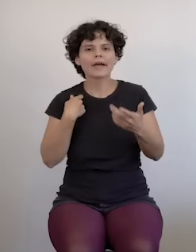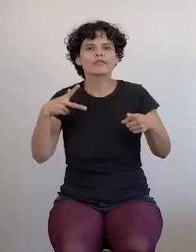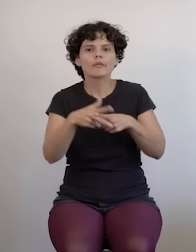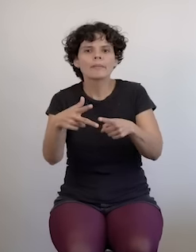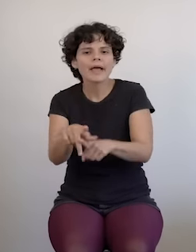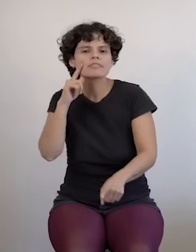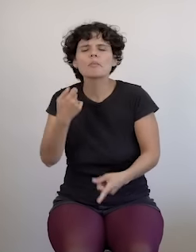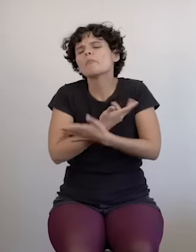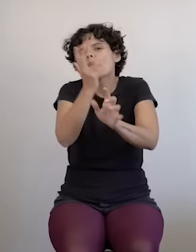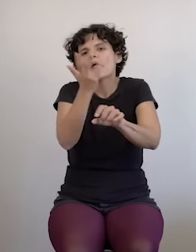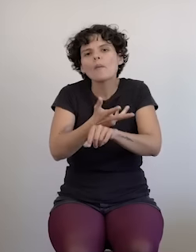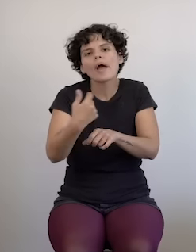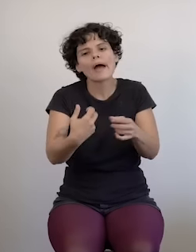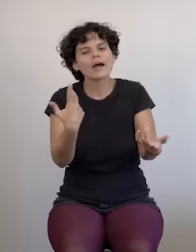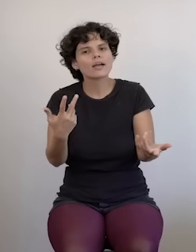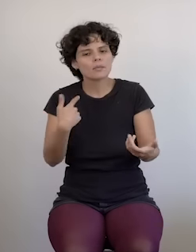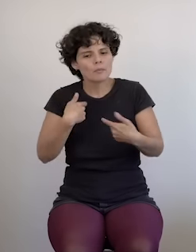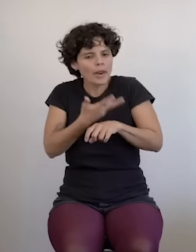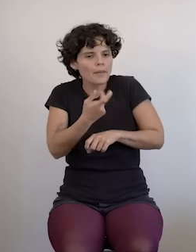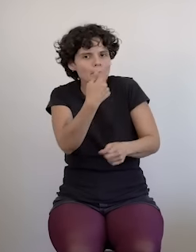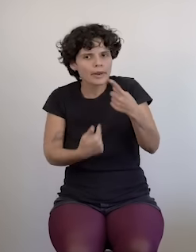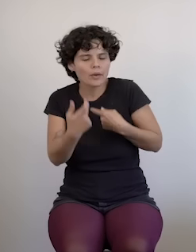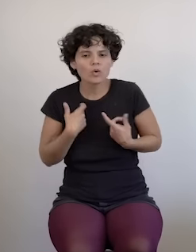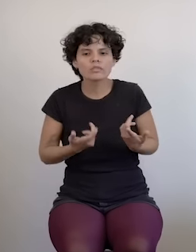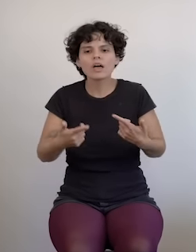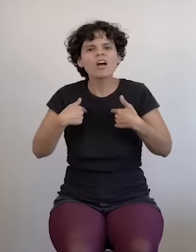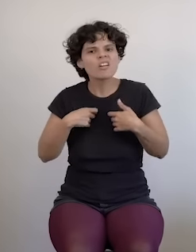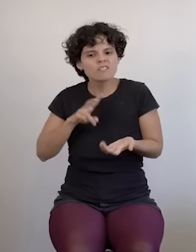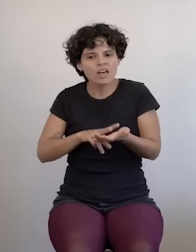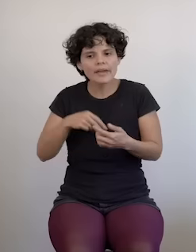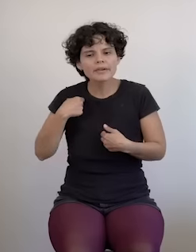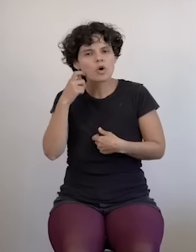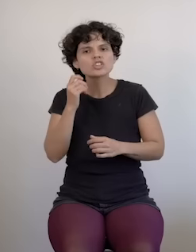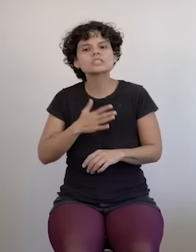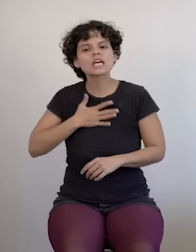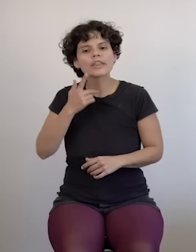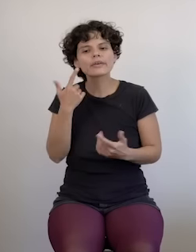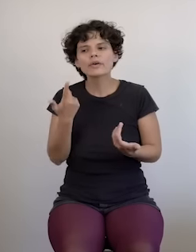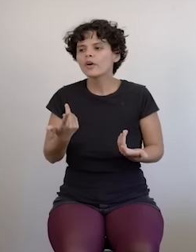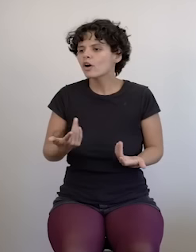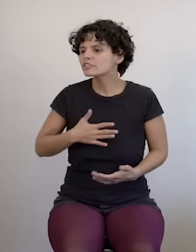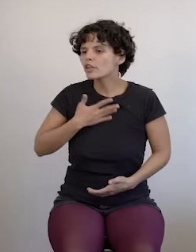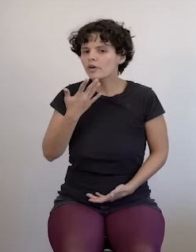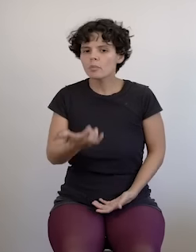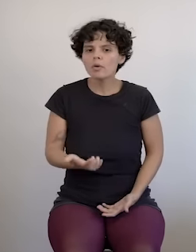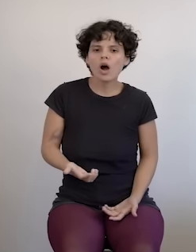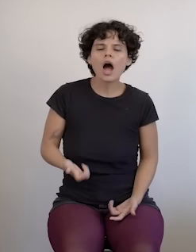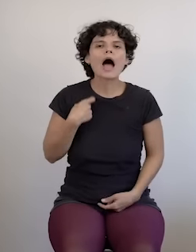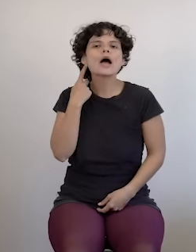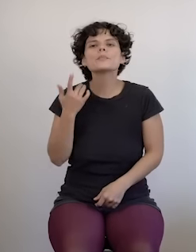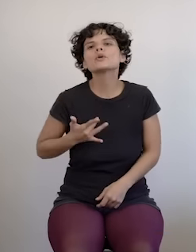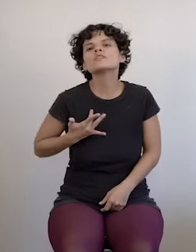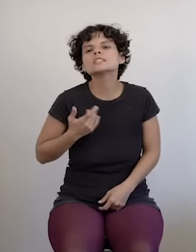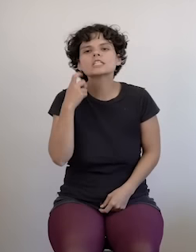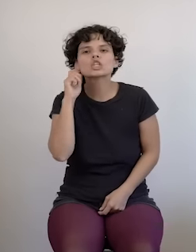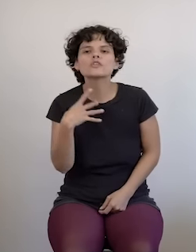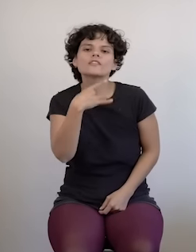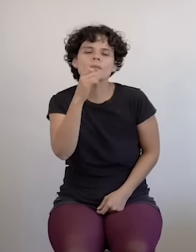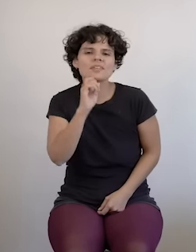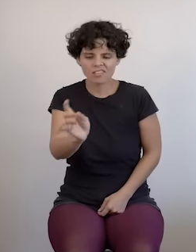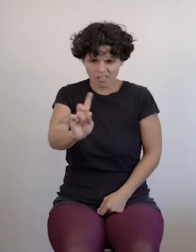pura guada. Y más encima, como que nosotros nos sentimos así como que somos, ah, oh, pobrecitos. No, hermano, nosotros nos